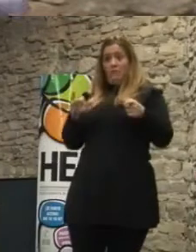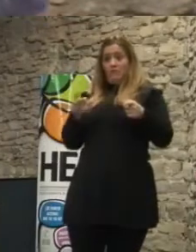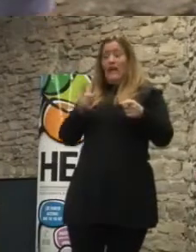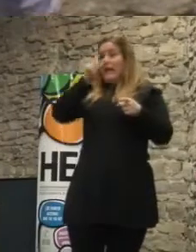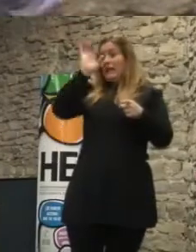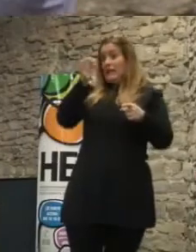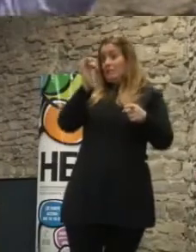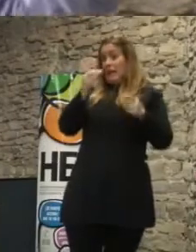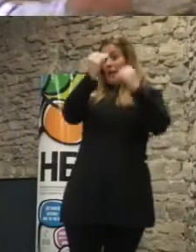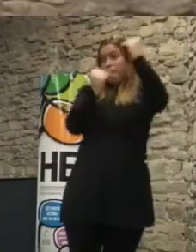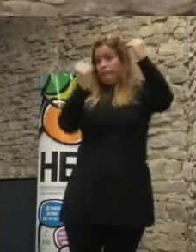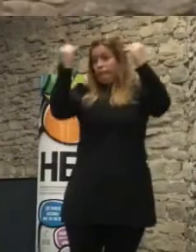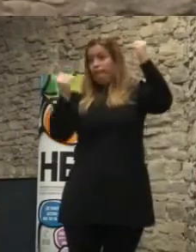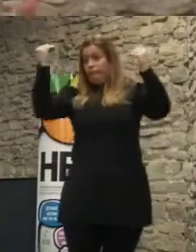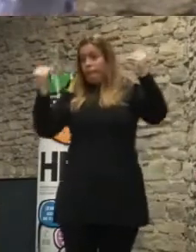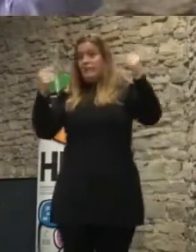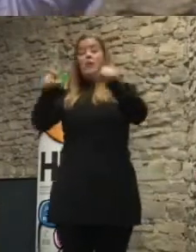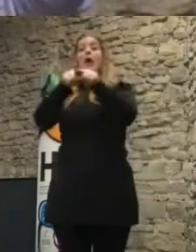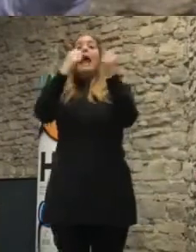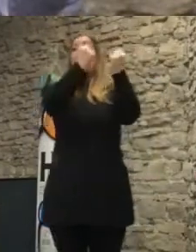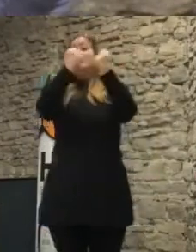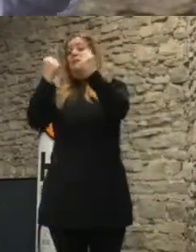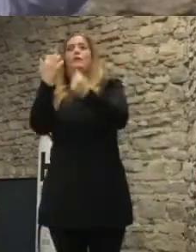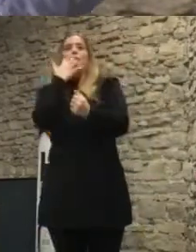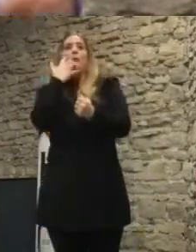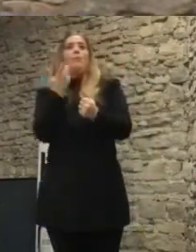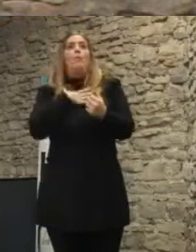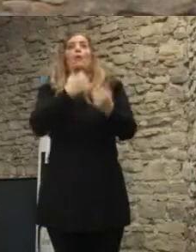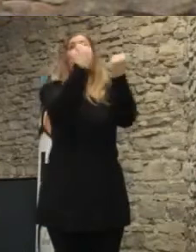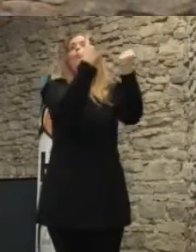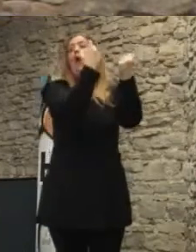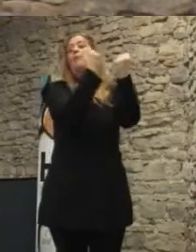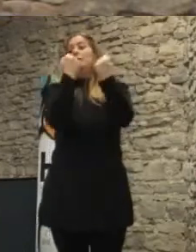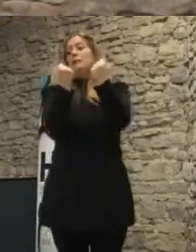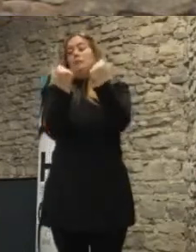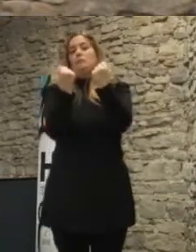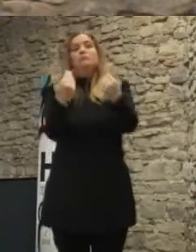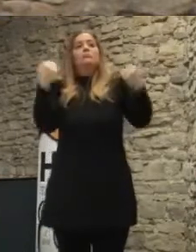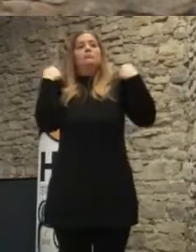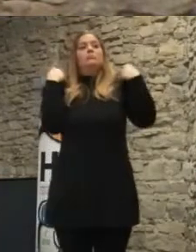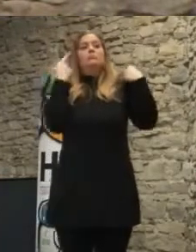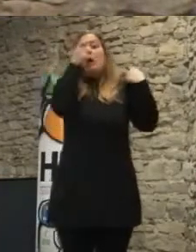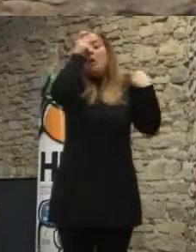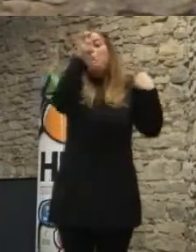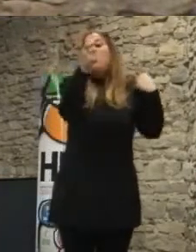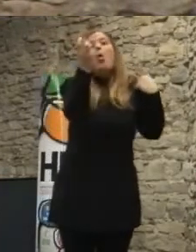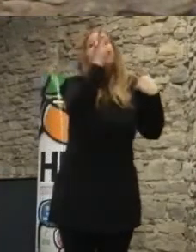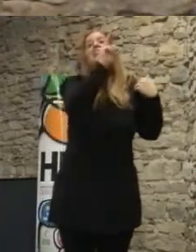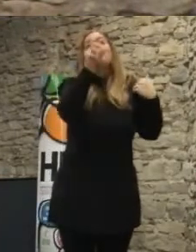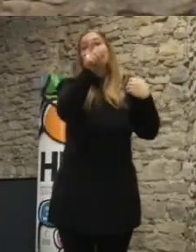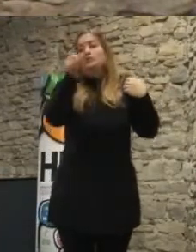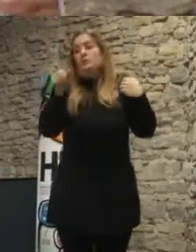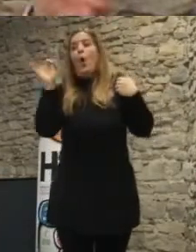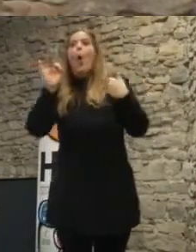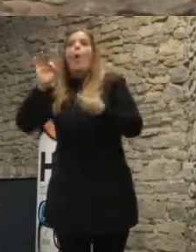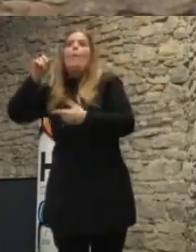administraciones que tienen en común pues, una aldea o un municipio de 300 habitantes y el área metropolitana de Barcelona o el área metropolitana